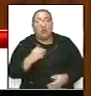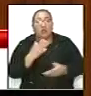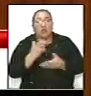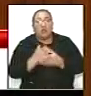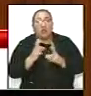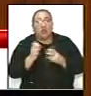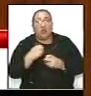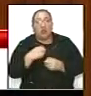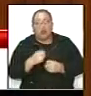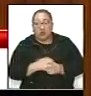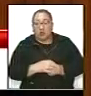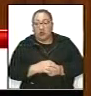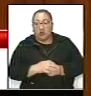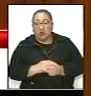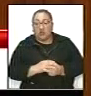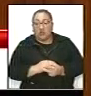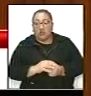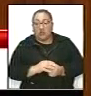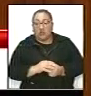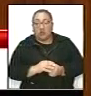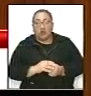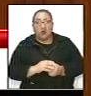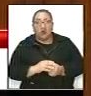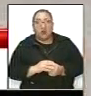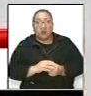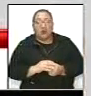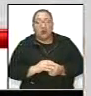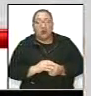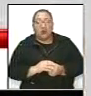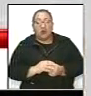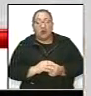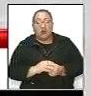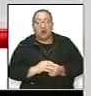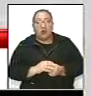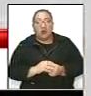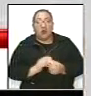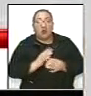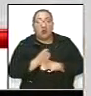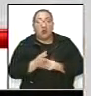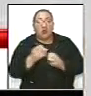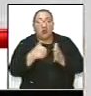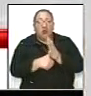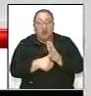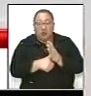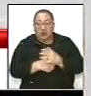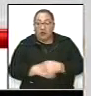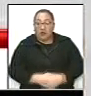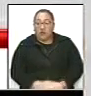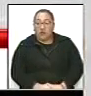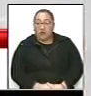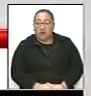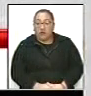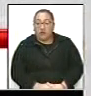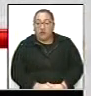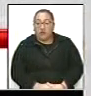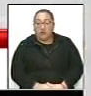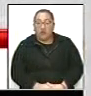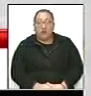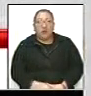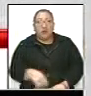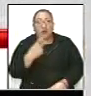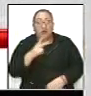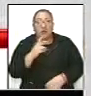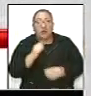social en nuestro país: el acceso a DNI de niñas, niños y adolescentes. Vemos que en